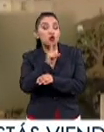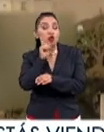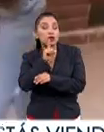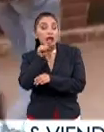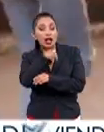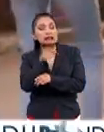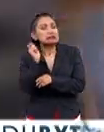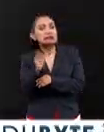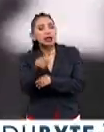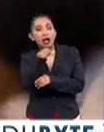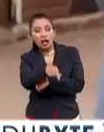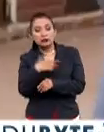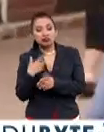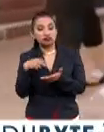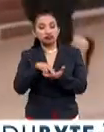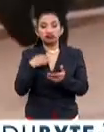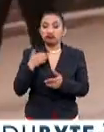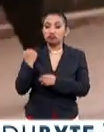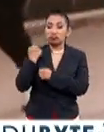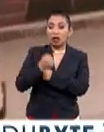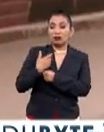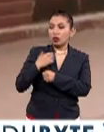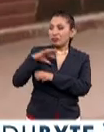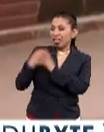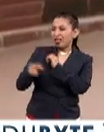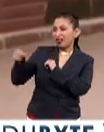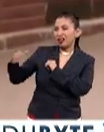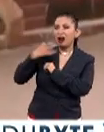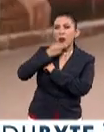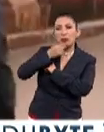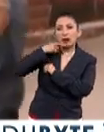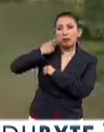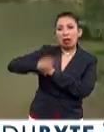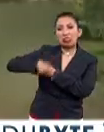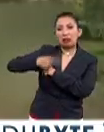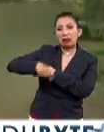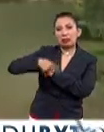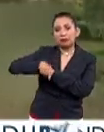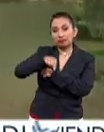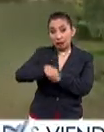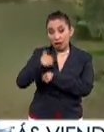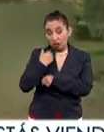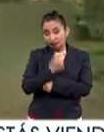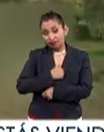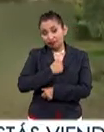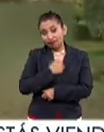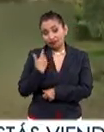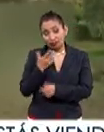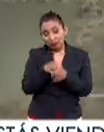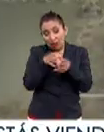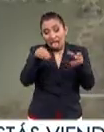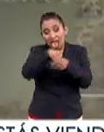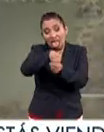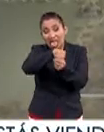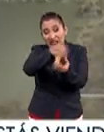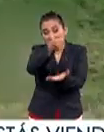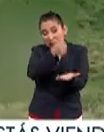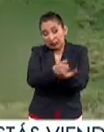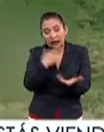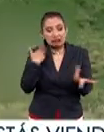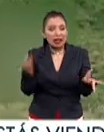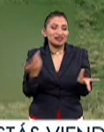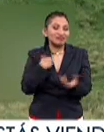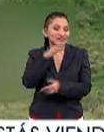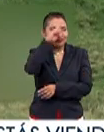mujeres, significa el empoderamiento al poder escapar del patriarcado tradicional. Pero desafortunadamente, la sobrepoblación de las metrópolis